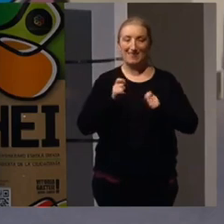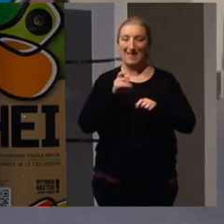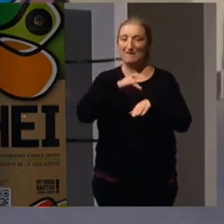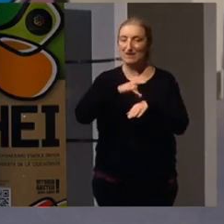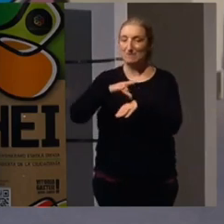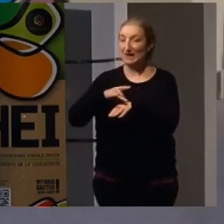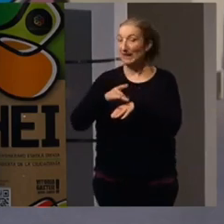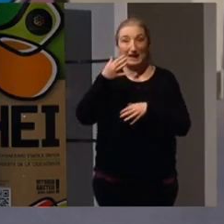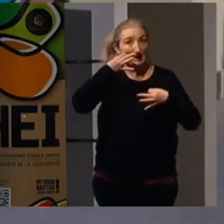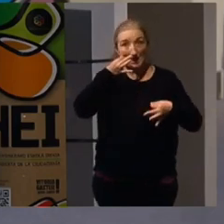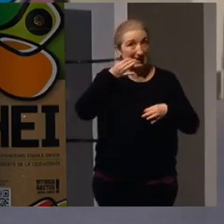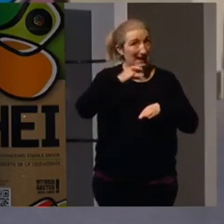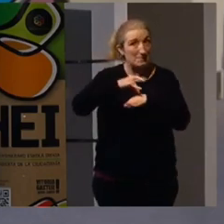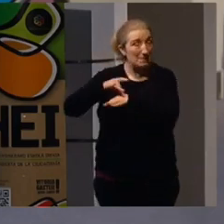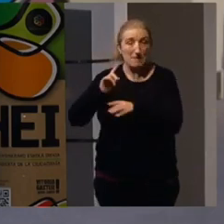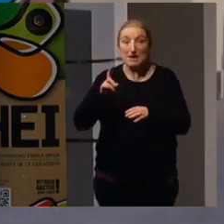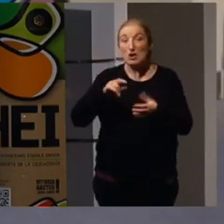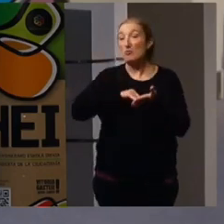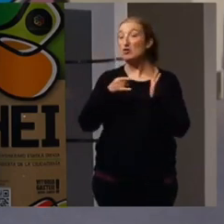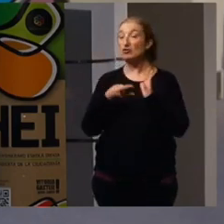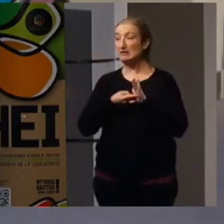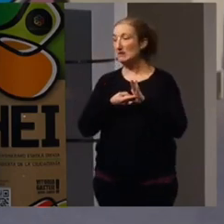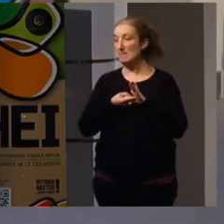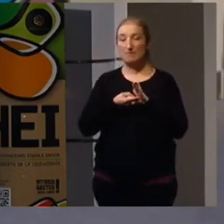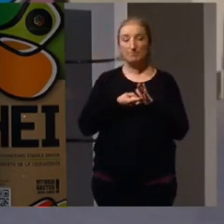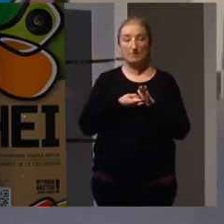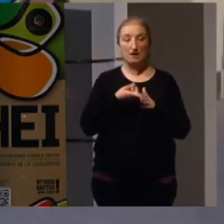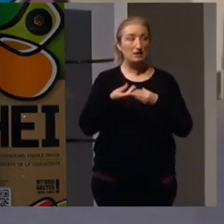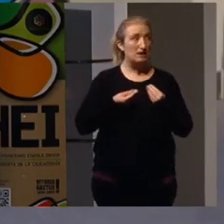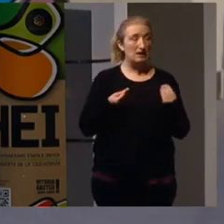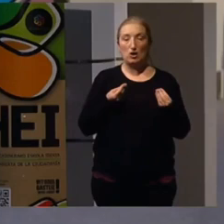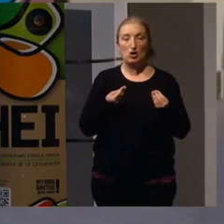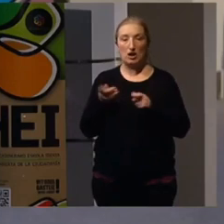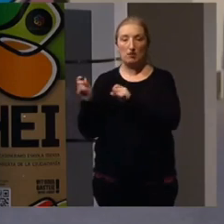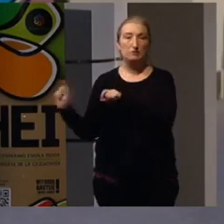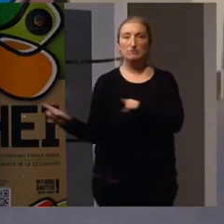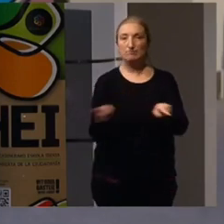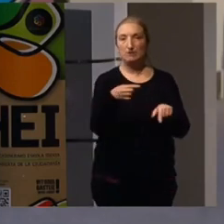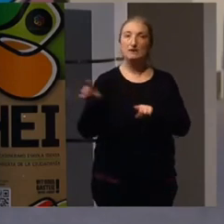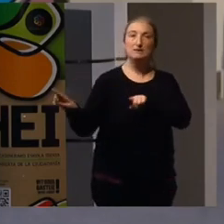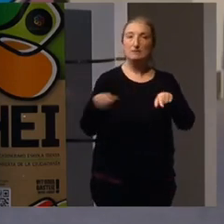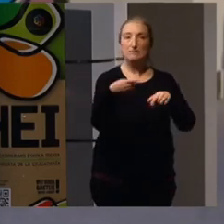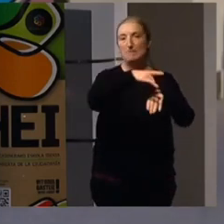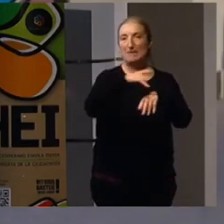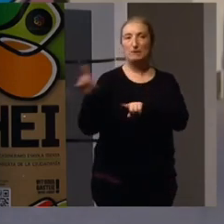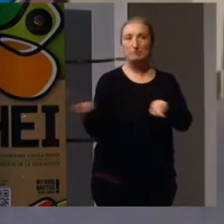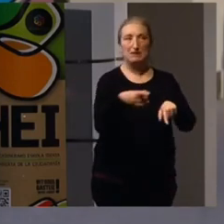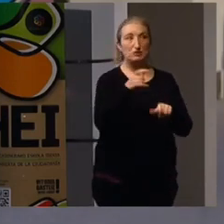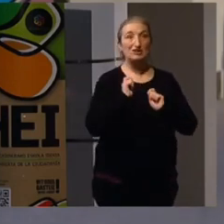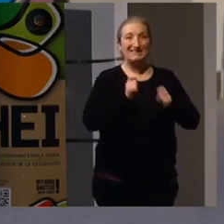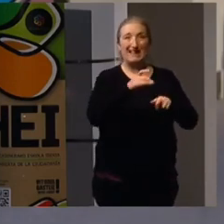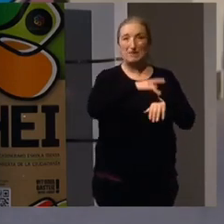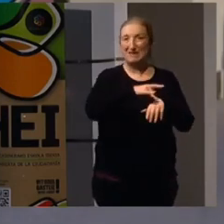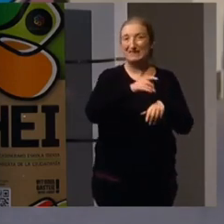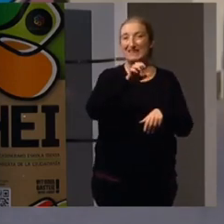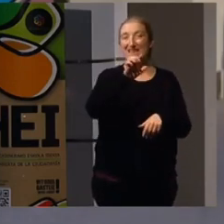que no son clínicas, pero que como el sistema no tiene otra cosa para hacer, pues lo pasa por ahí y entonces acabas patologizando y haciendo una cosa que se